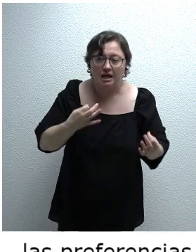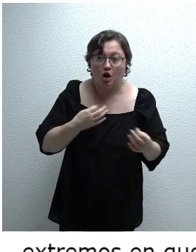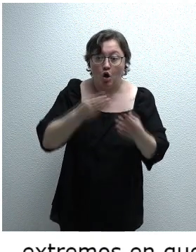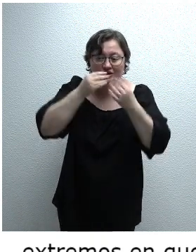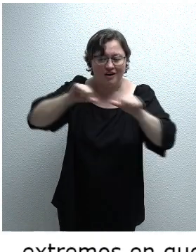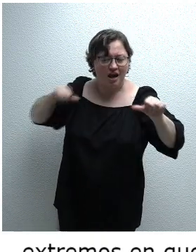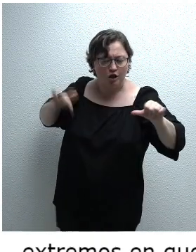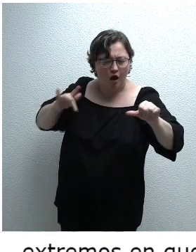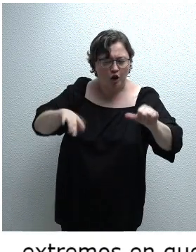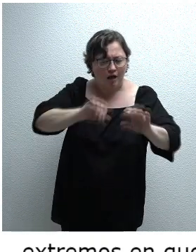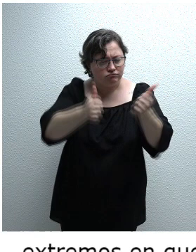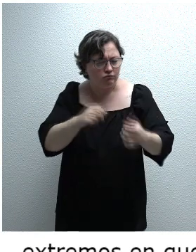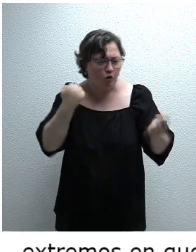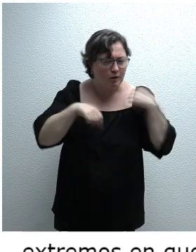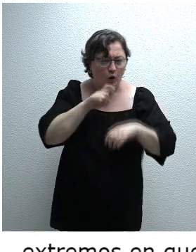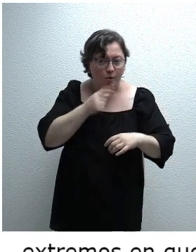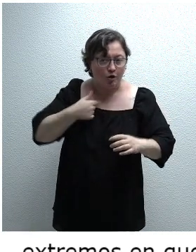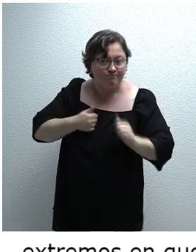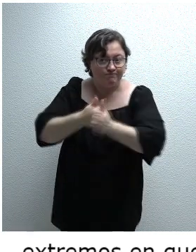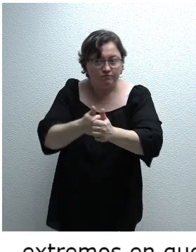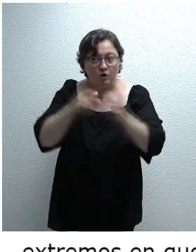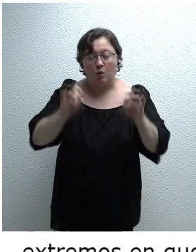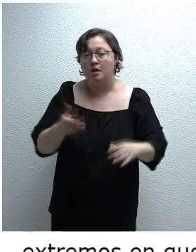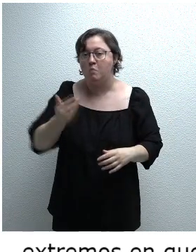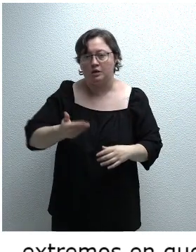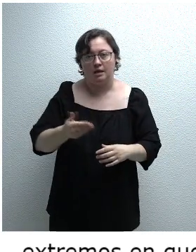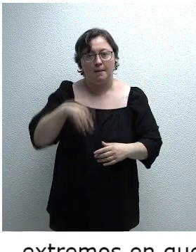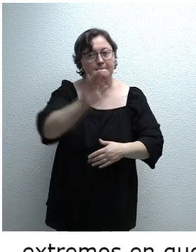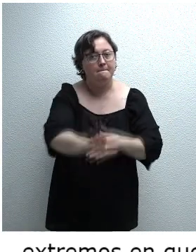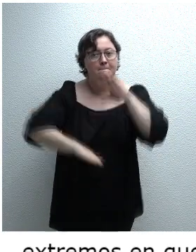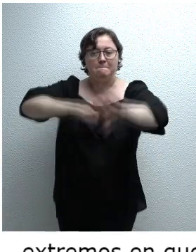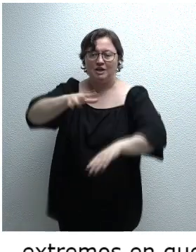de vida, ¿no? Eso es muy importante, es un paso enorme.